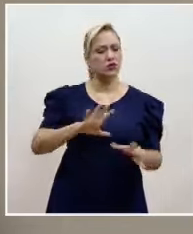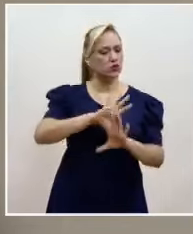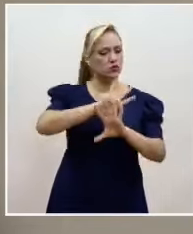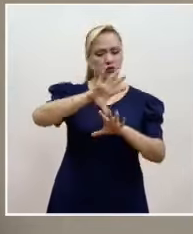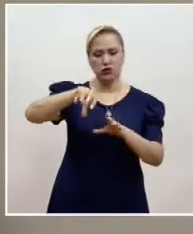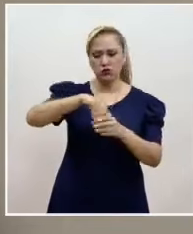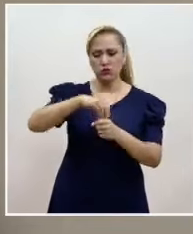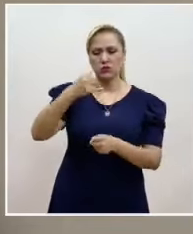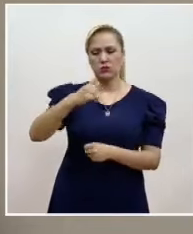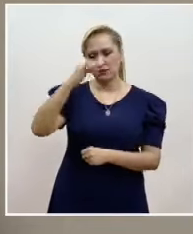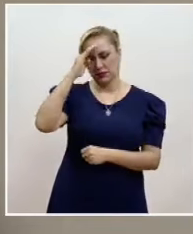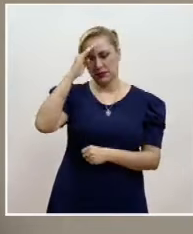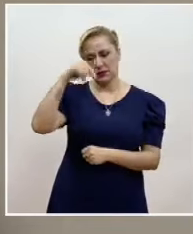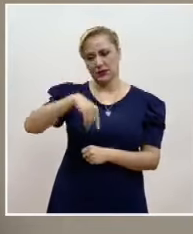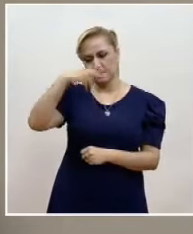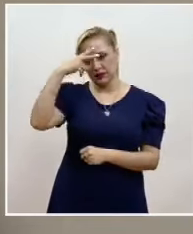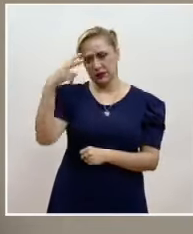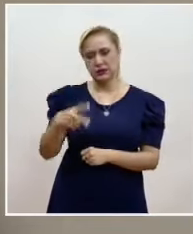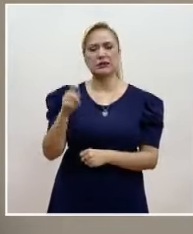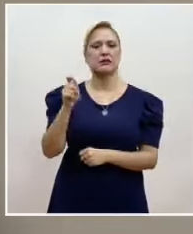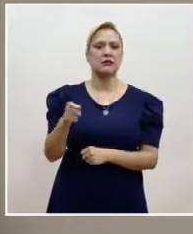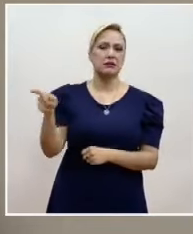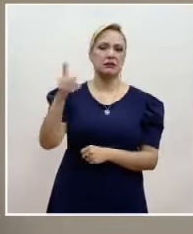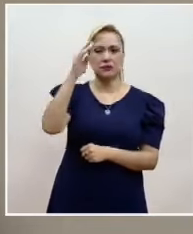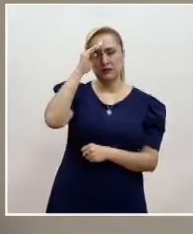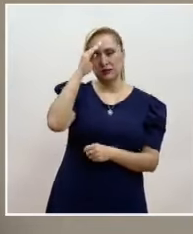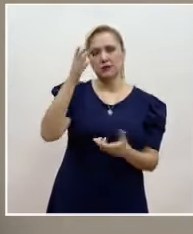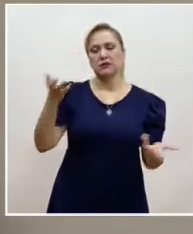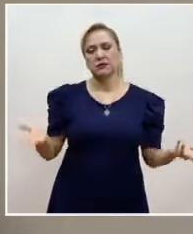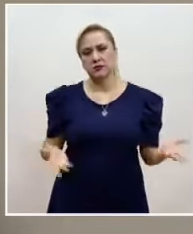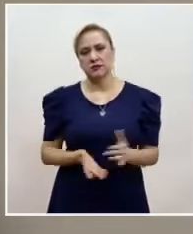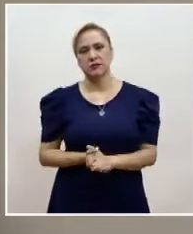y también pensando en México, qué reflexión tienes?